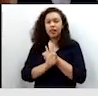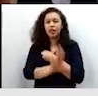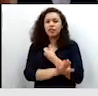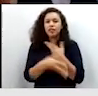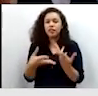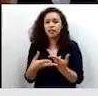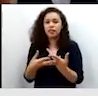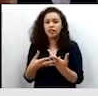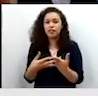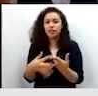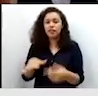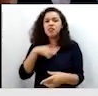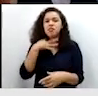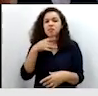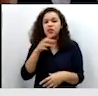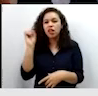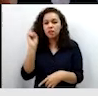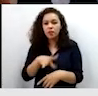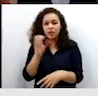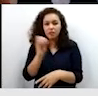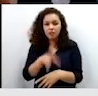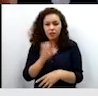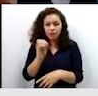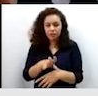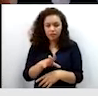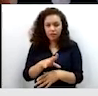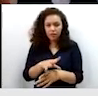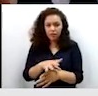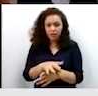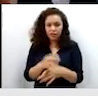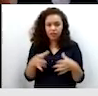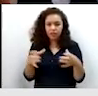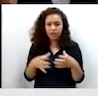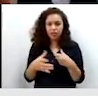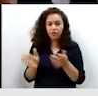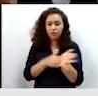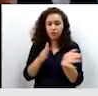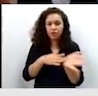depositando residuos al interior de estos como papel,